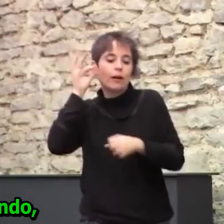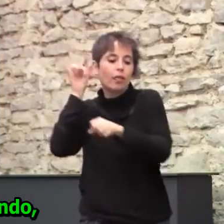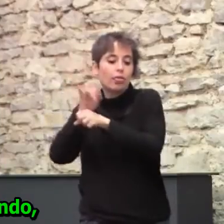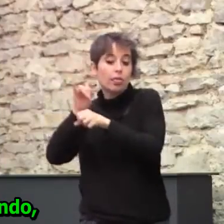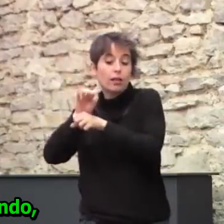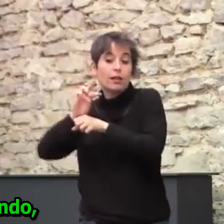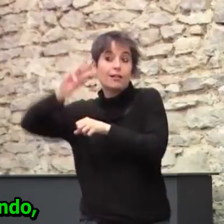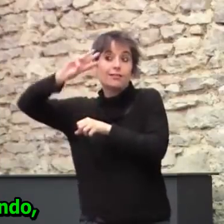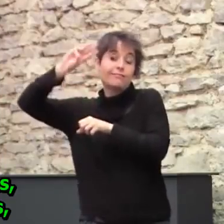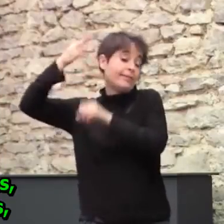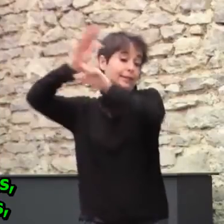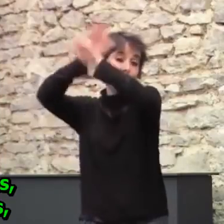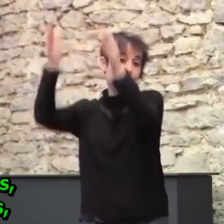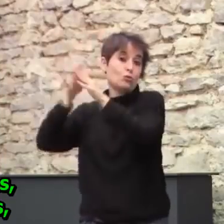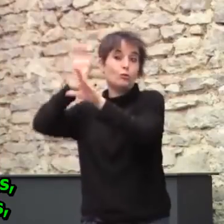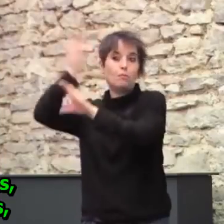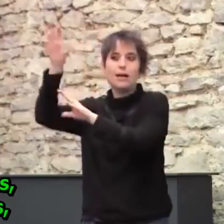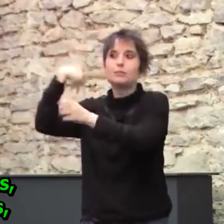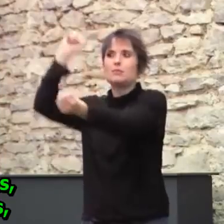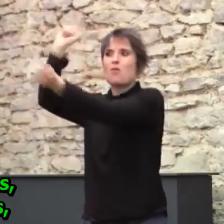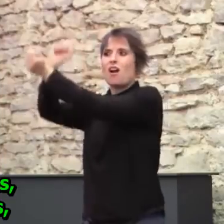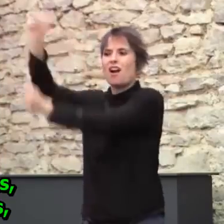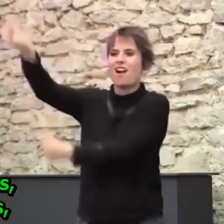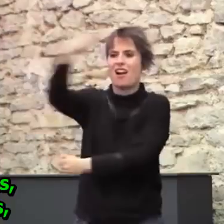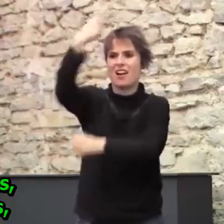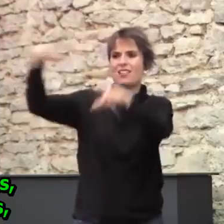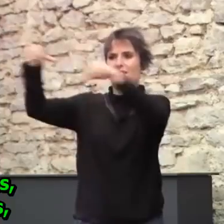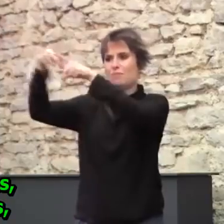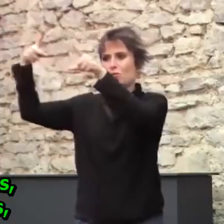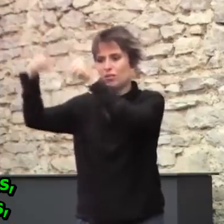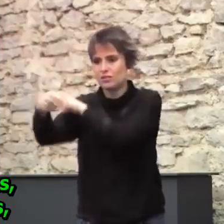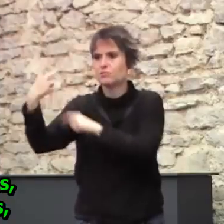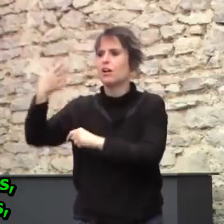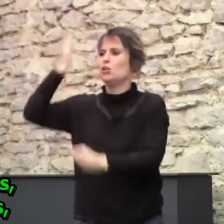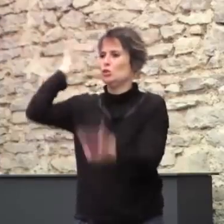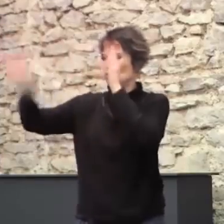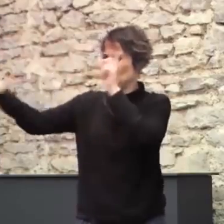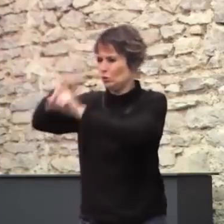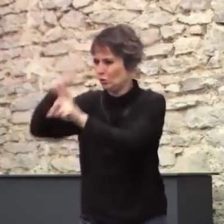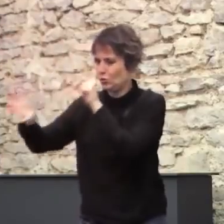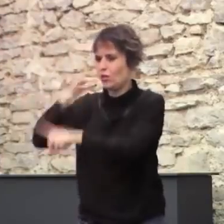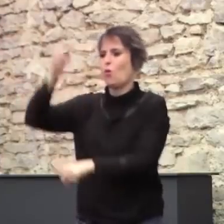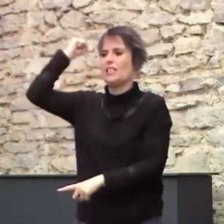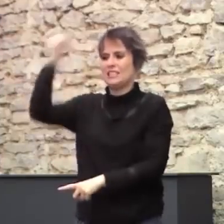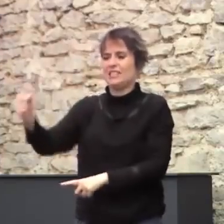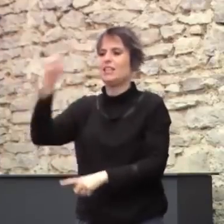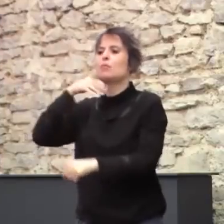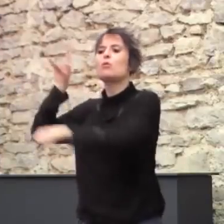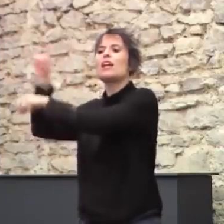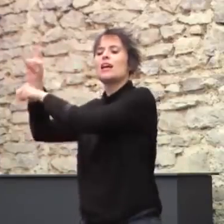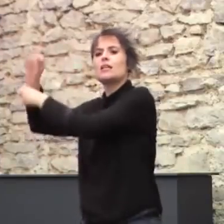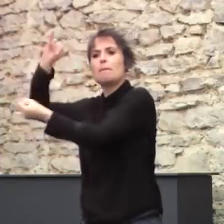el tercer mundo, en algunos países, son encarceladas, mutiladas, torturadas y asesinadas por ser adúlteras.